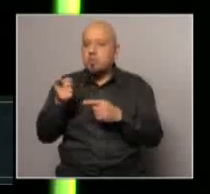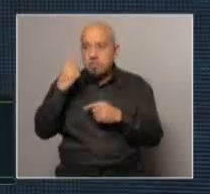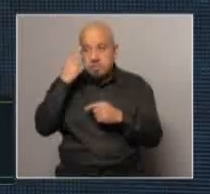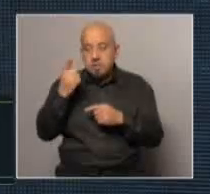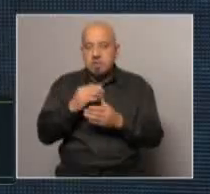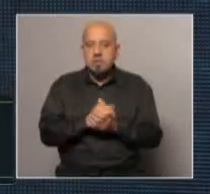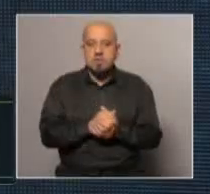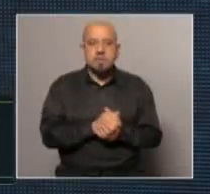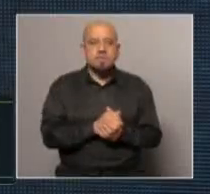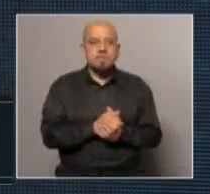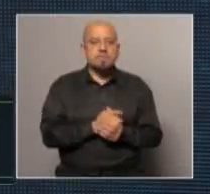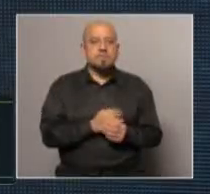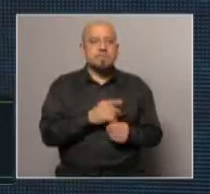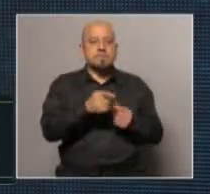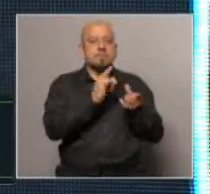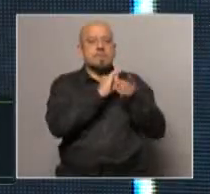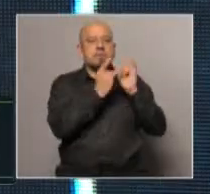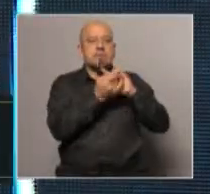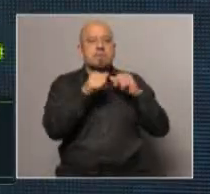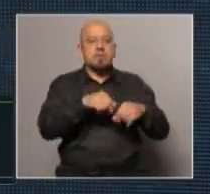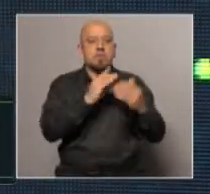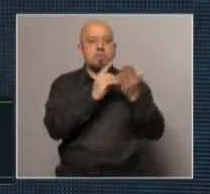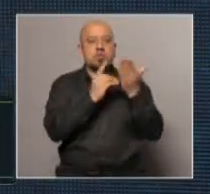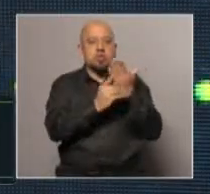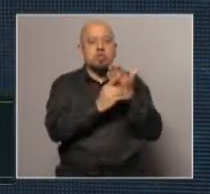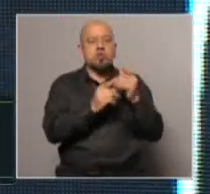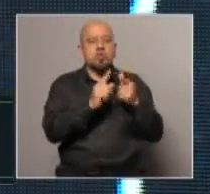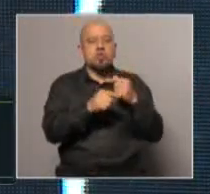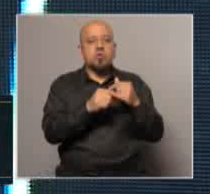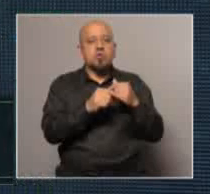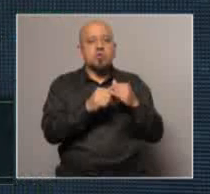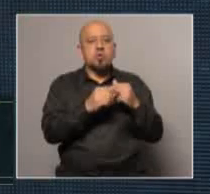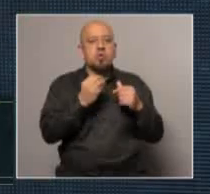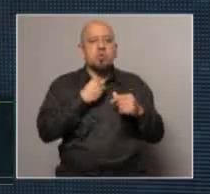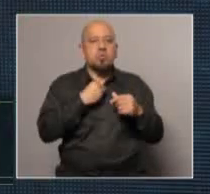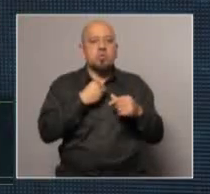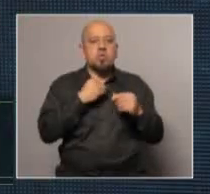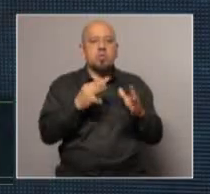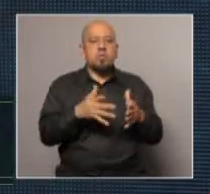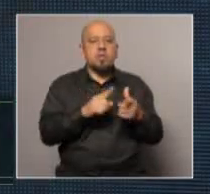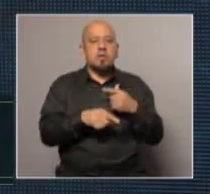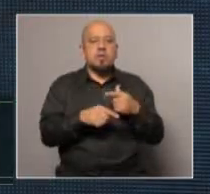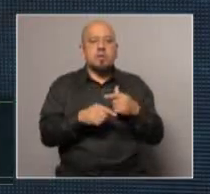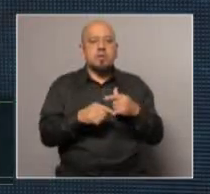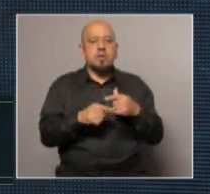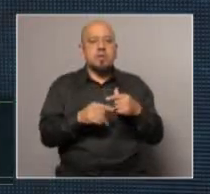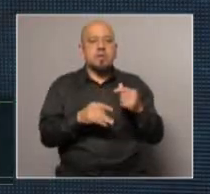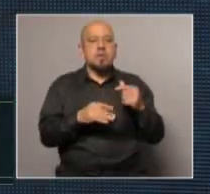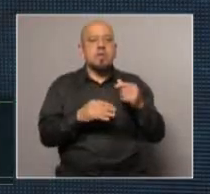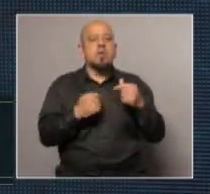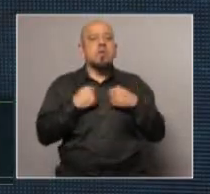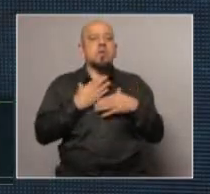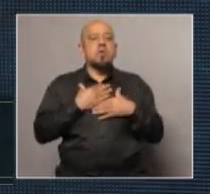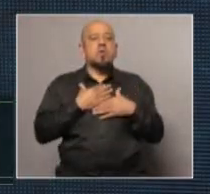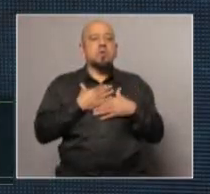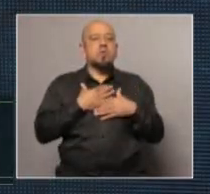tiene? Sí, inclusive hay en el Parlamento hoy un proyecto que es de voluntad anticipada para recibir la internación compulsiva. Es algo así como yo